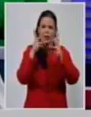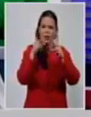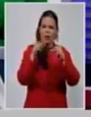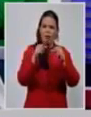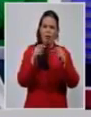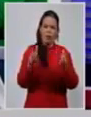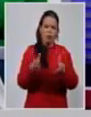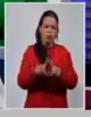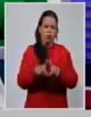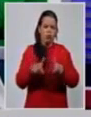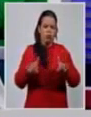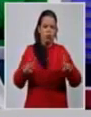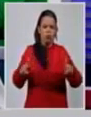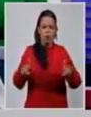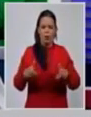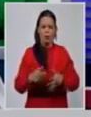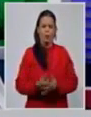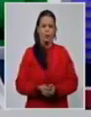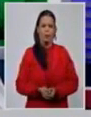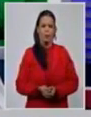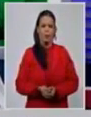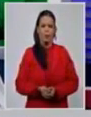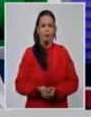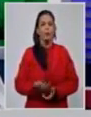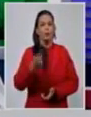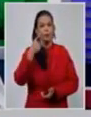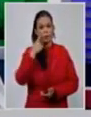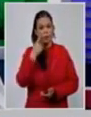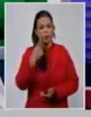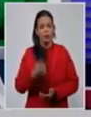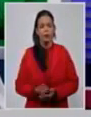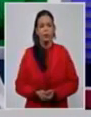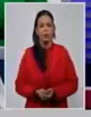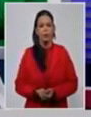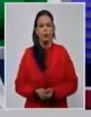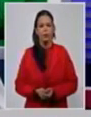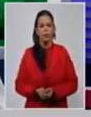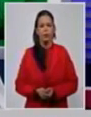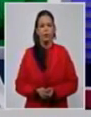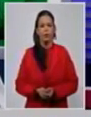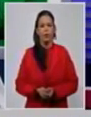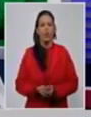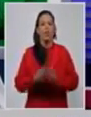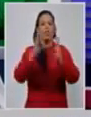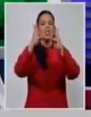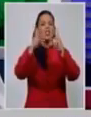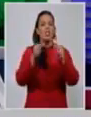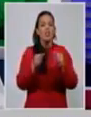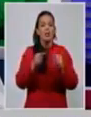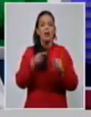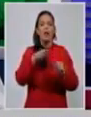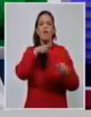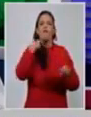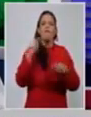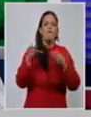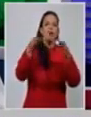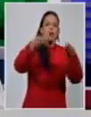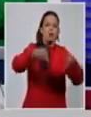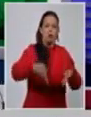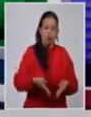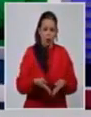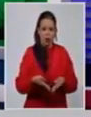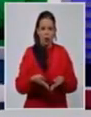todo es que la cifra de fallecidos, pues en el mundo